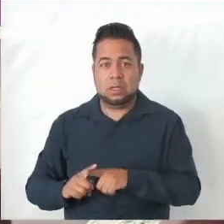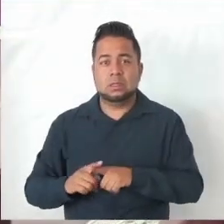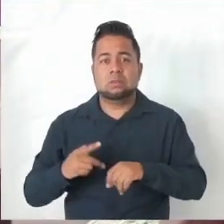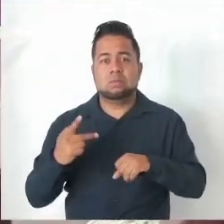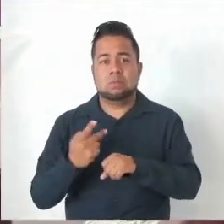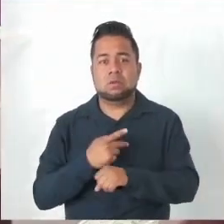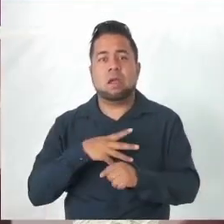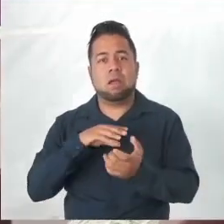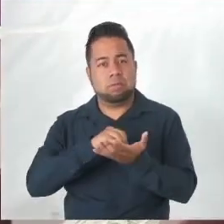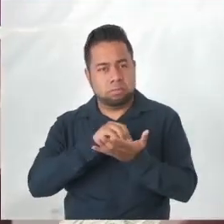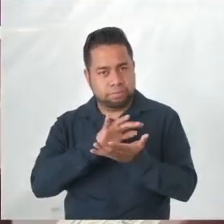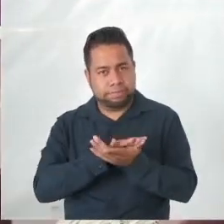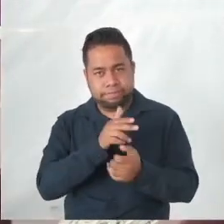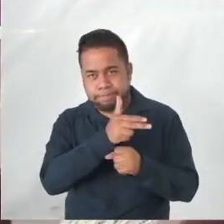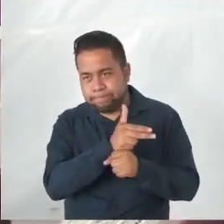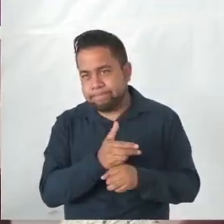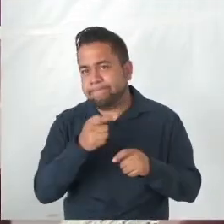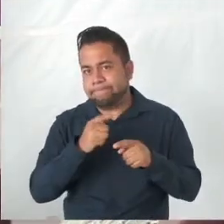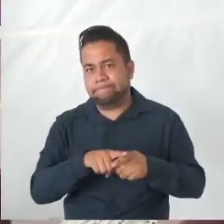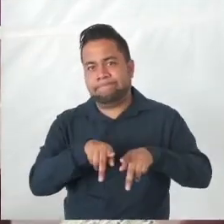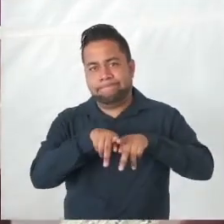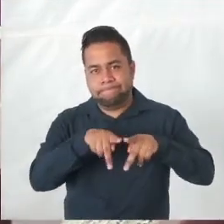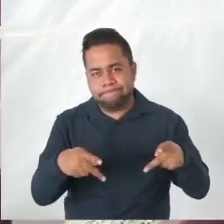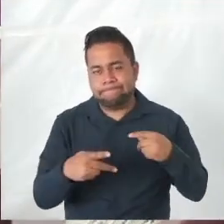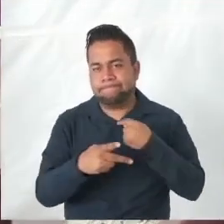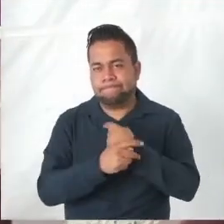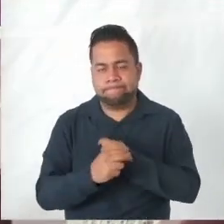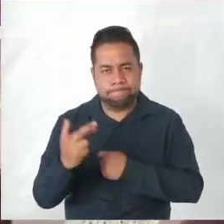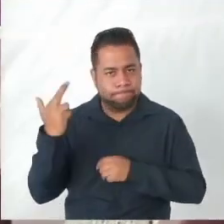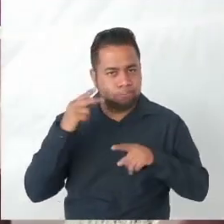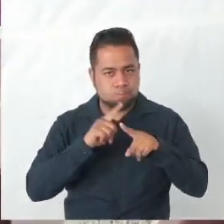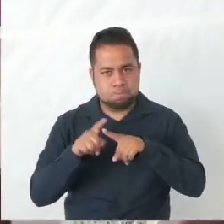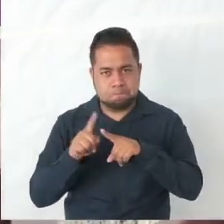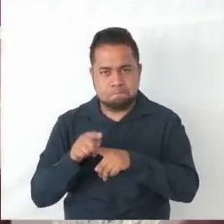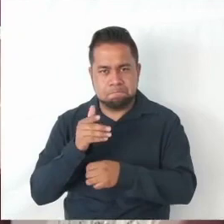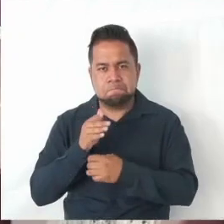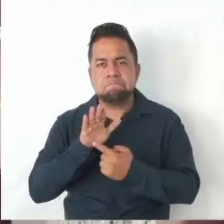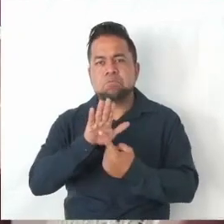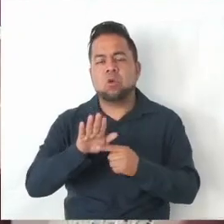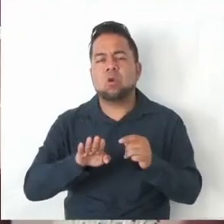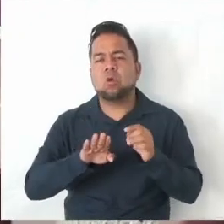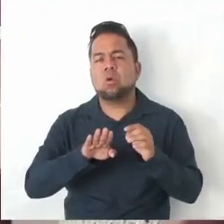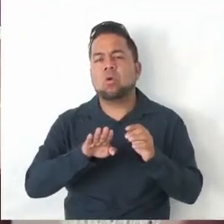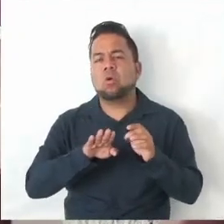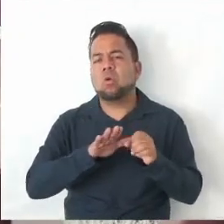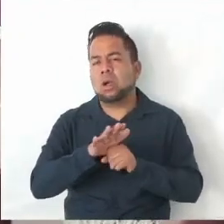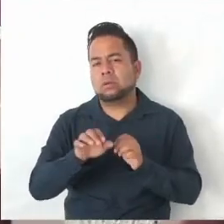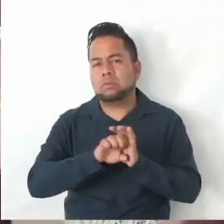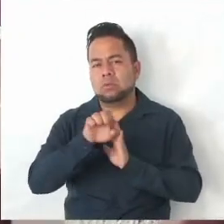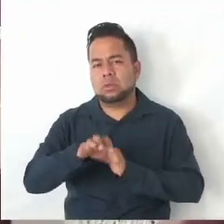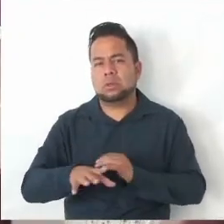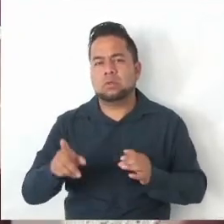han documentado por los mismos medios de comunicación. Por citar algunos, tenemos